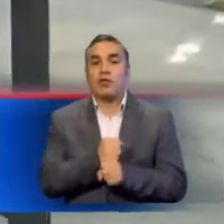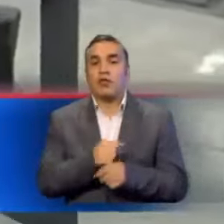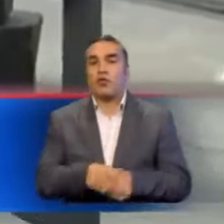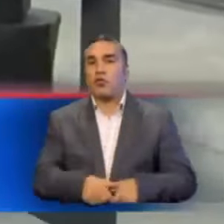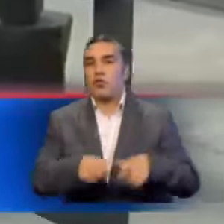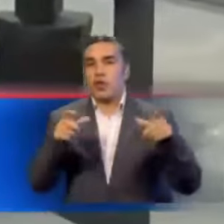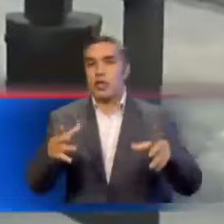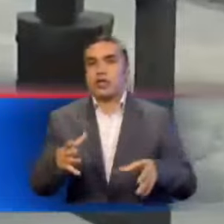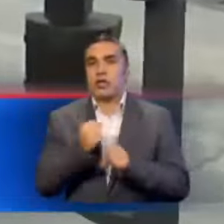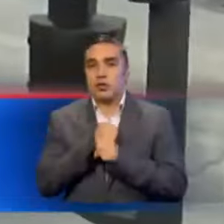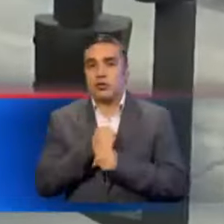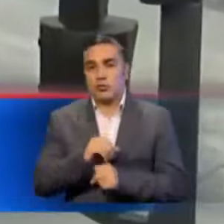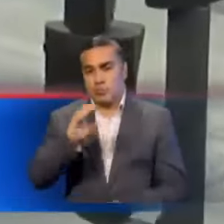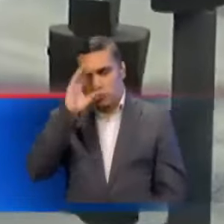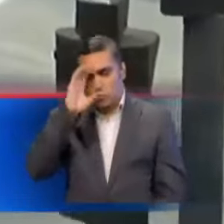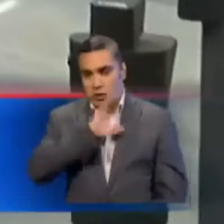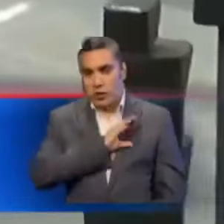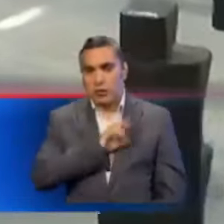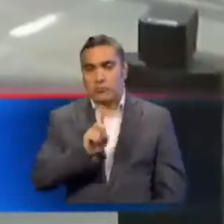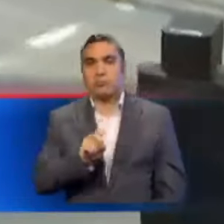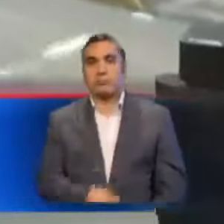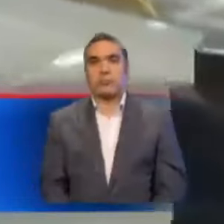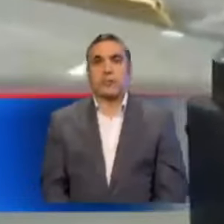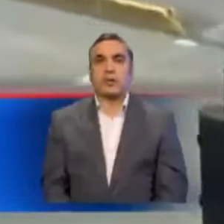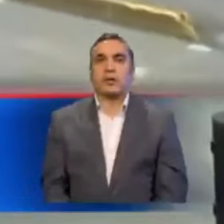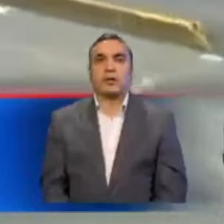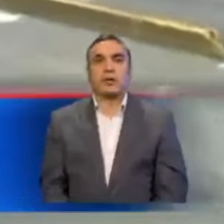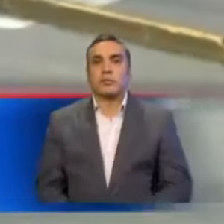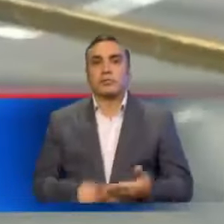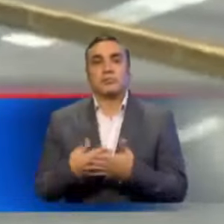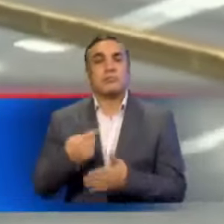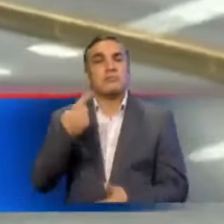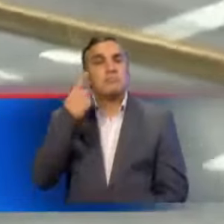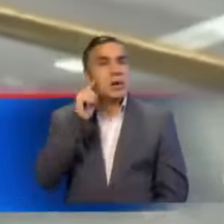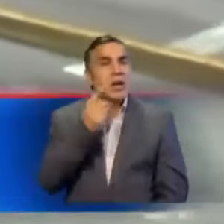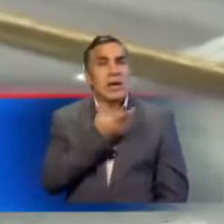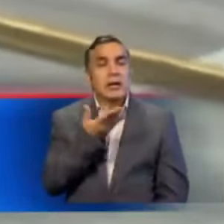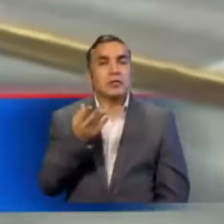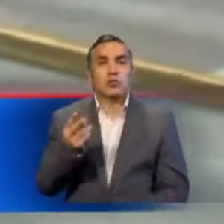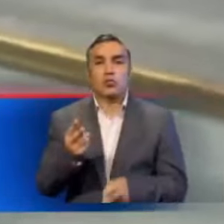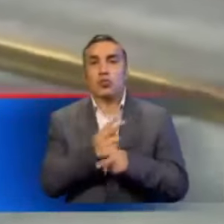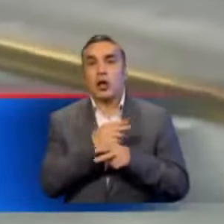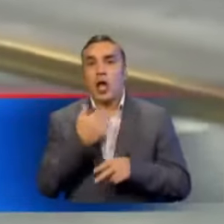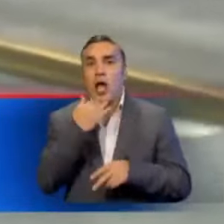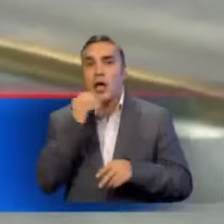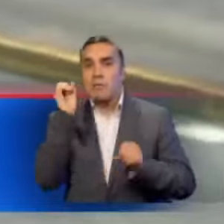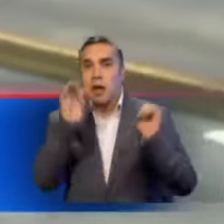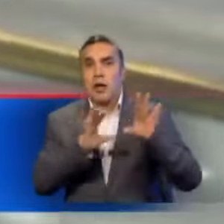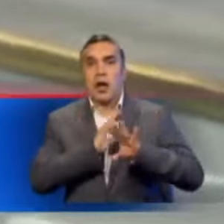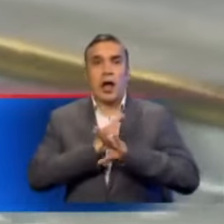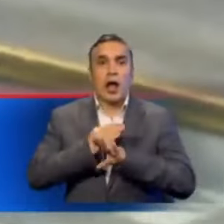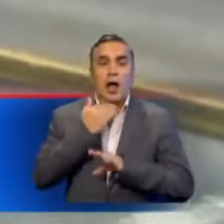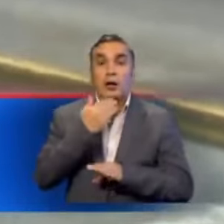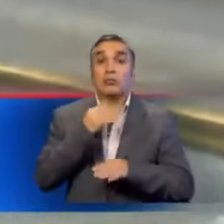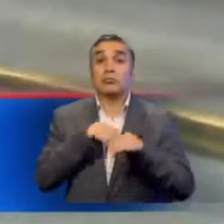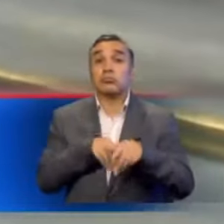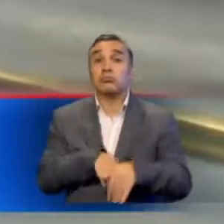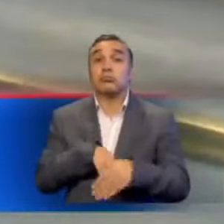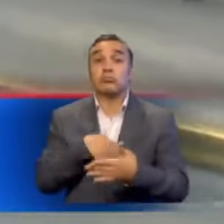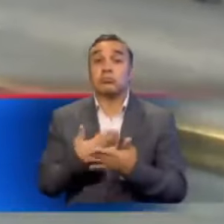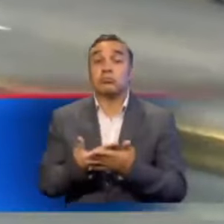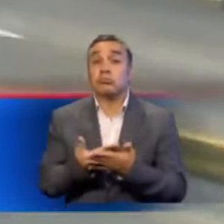de seguridad de policía antimotines que se ha desplegado aquí para prevenir cualquier incidente. De aquí la marcha está